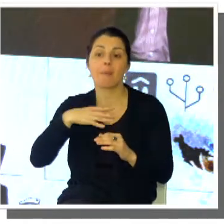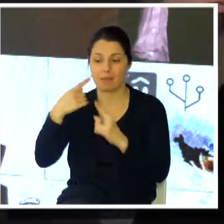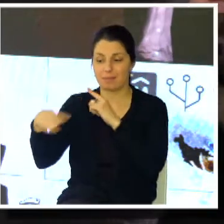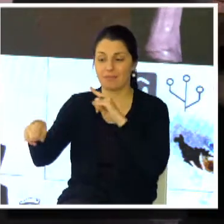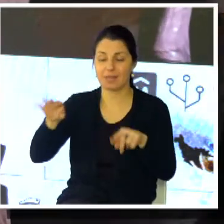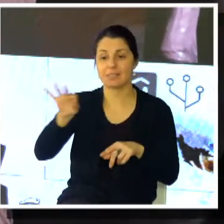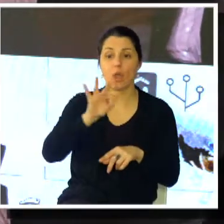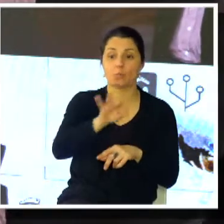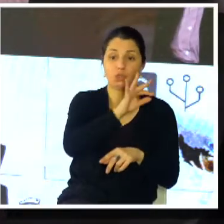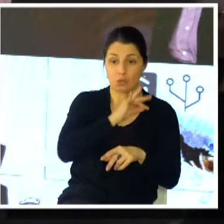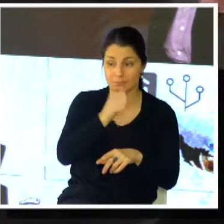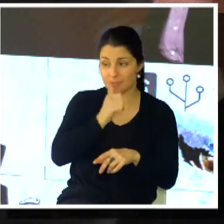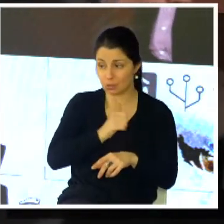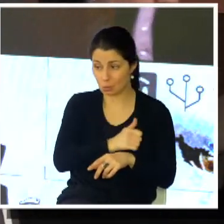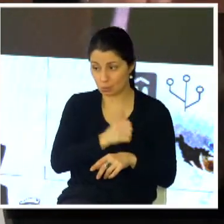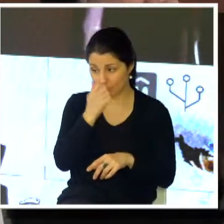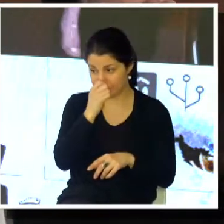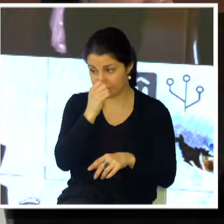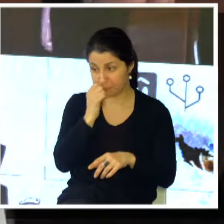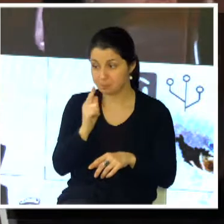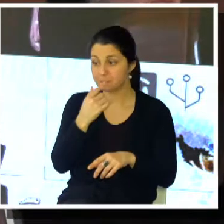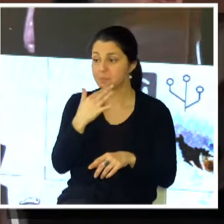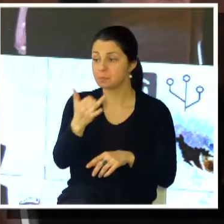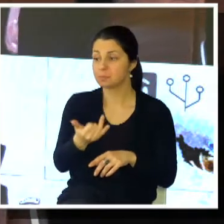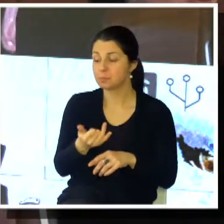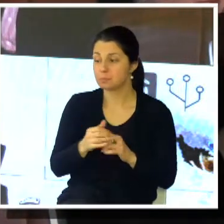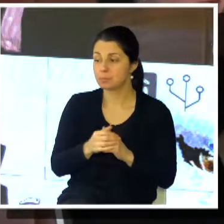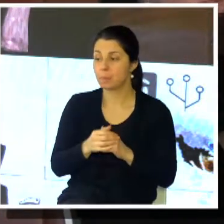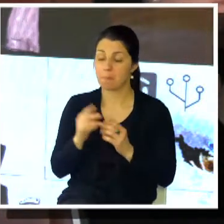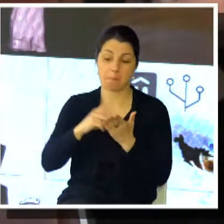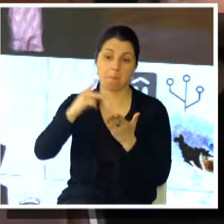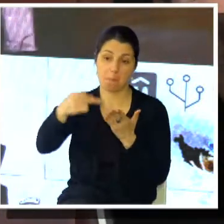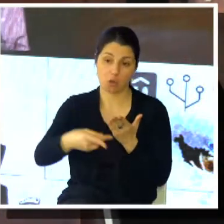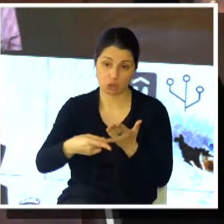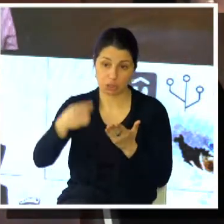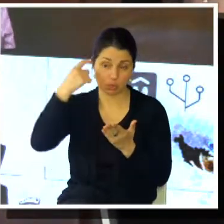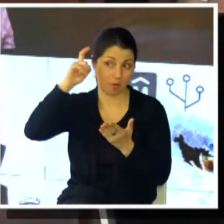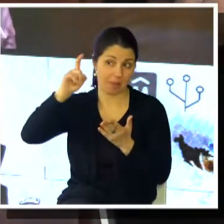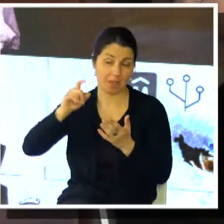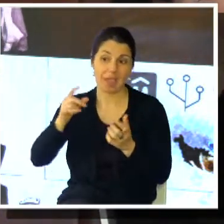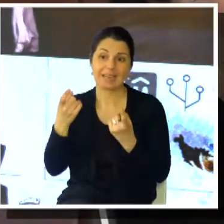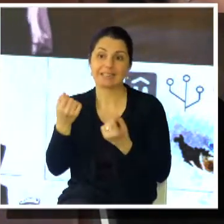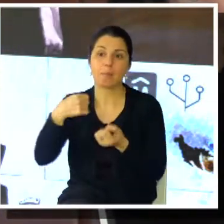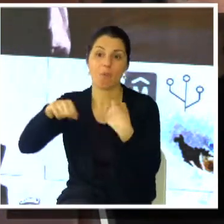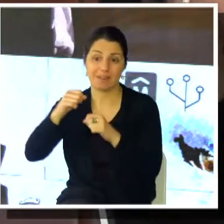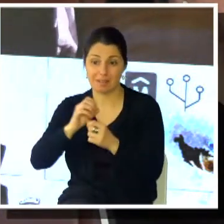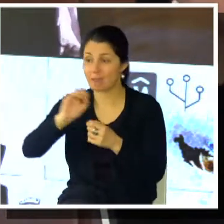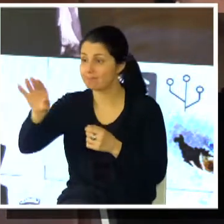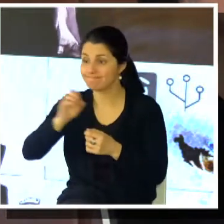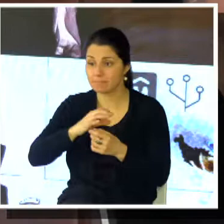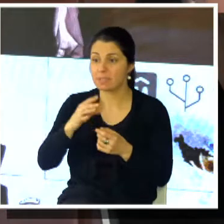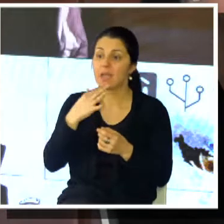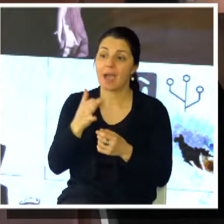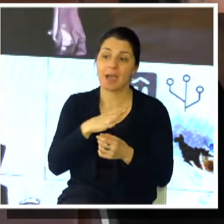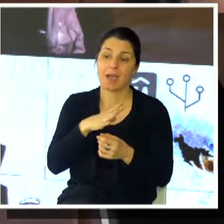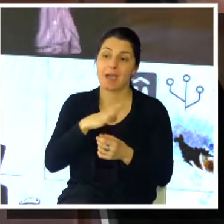es así la realidad. Lo primero, por ejemplo, es si el proyecto o el emprendimiento requiere de movilidad, aparecen algunas